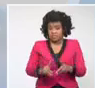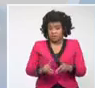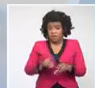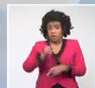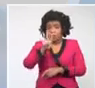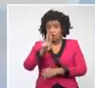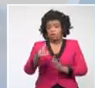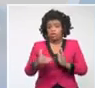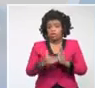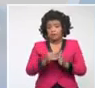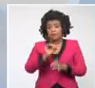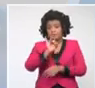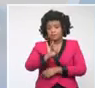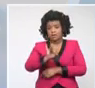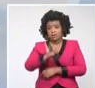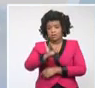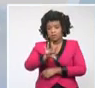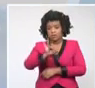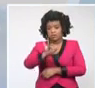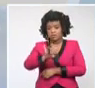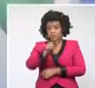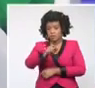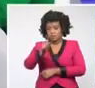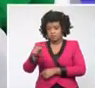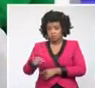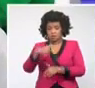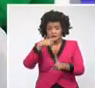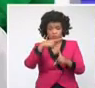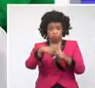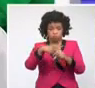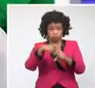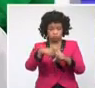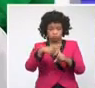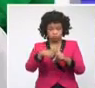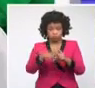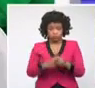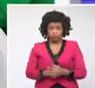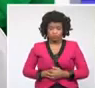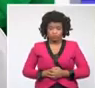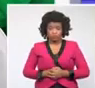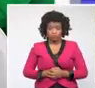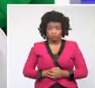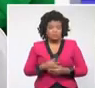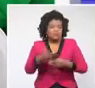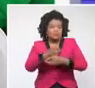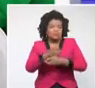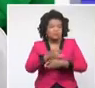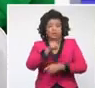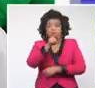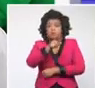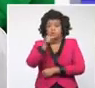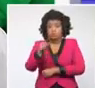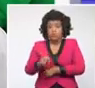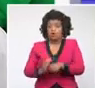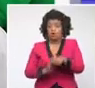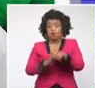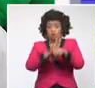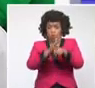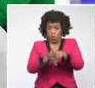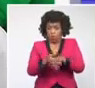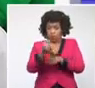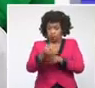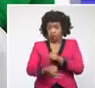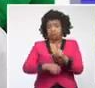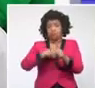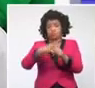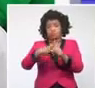4.747 pacientes activos. Estamos hablando de personas con COVID-19 positivas